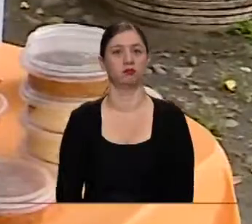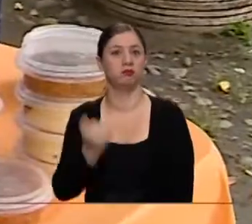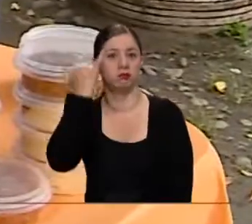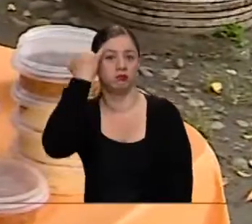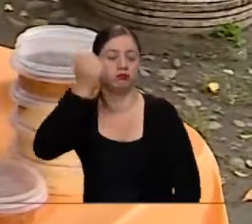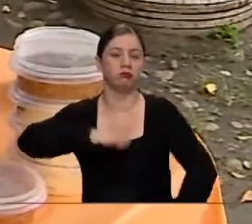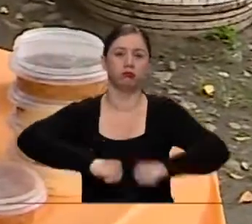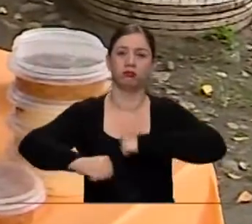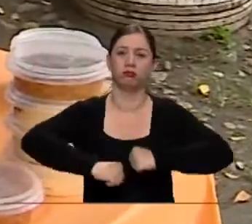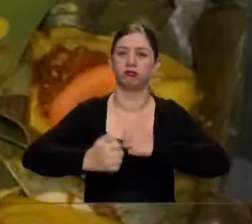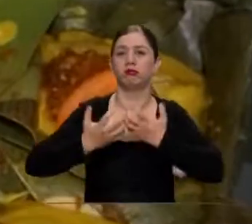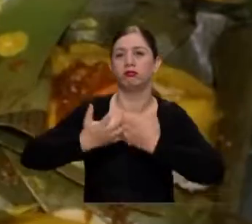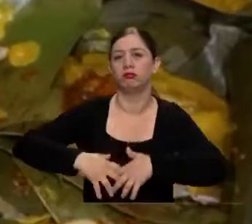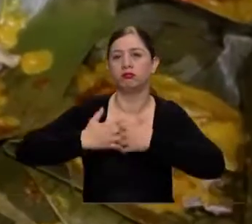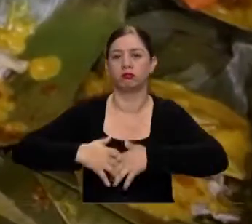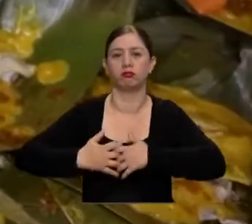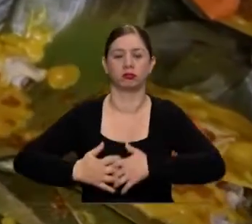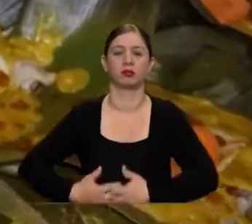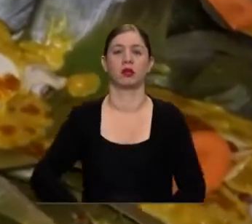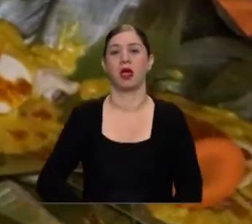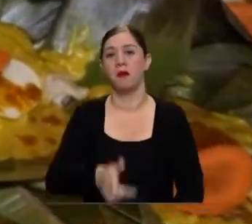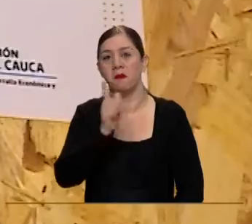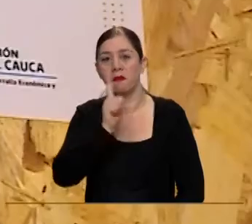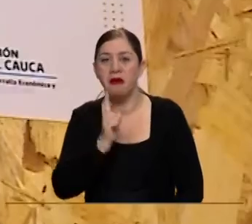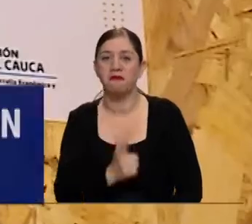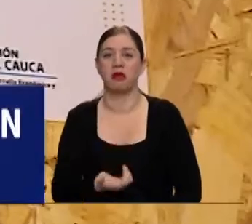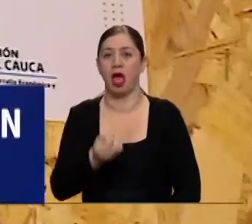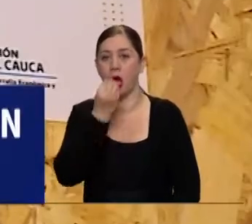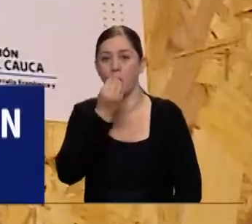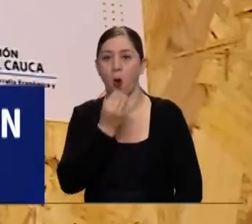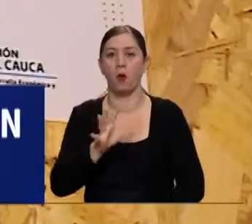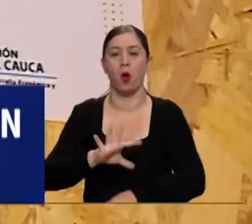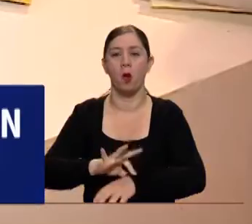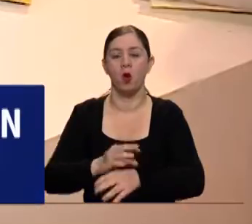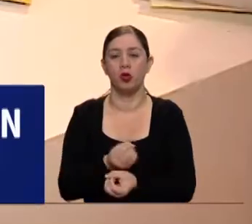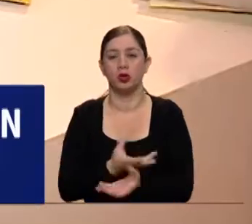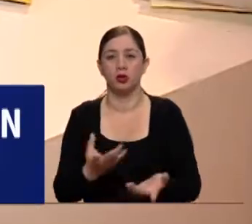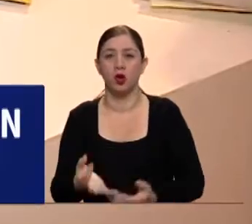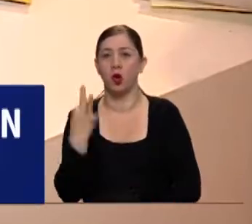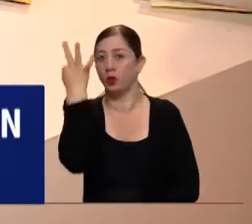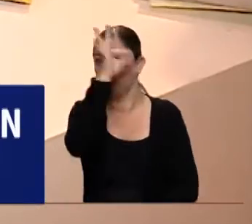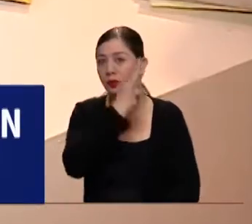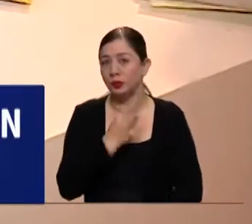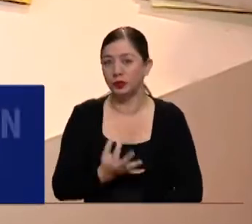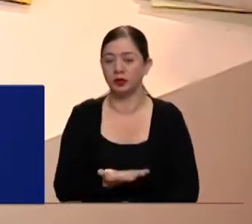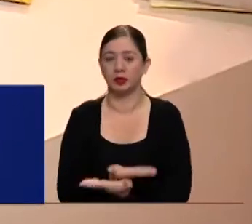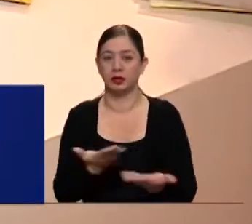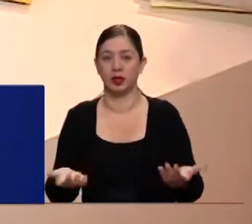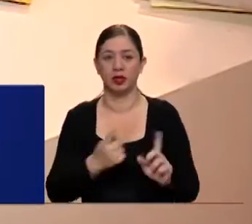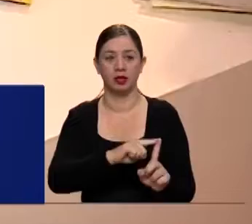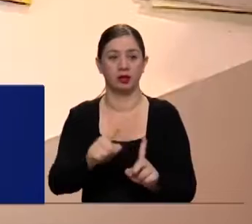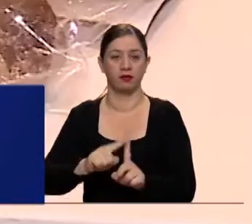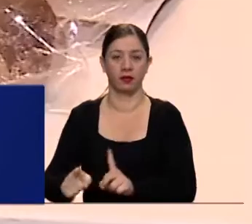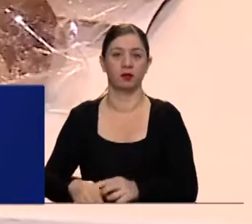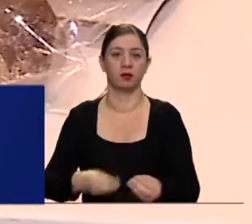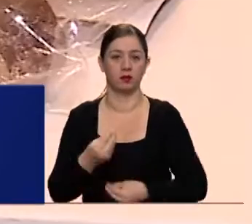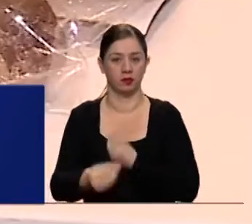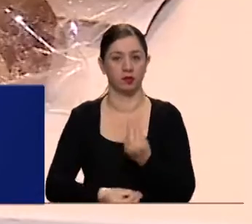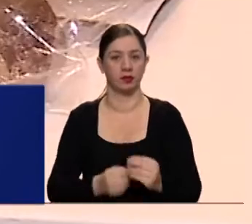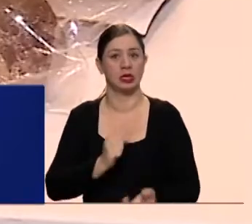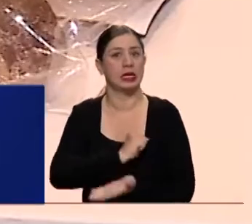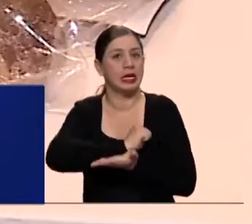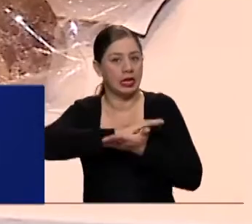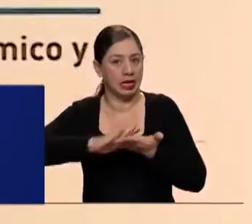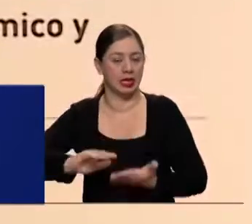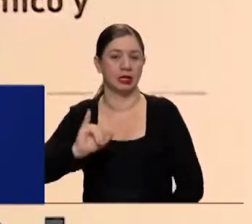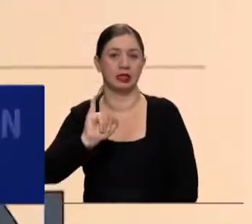Emprendedores y microempresarios de los sectores bebidas, alimentos, dispositivos médicos, cosméticos, productos de aseos y plaguicidas podrán obtener gratis